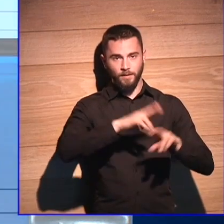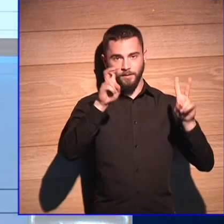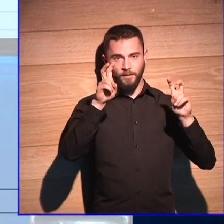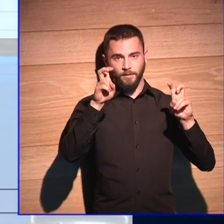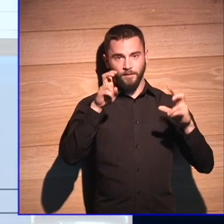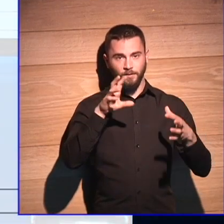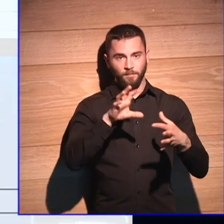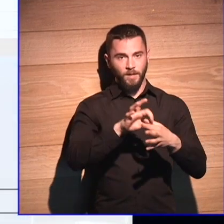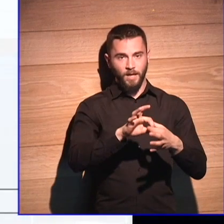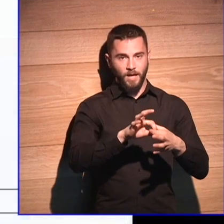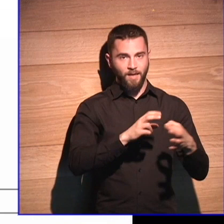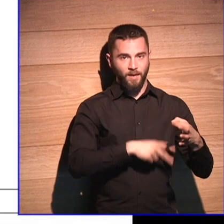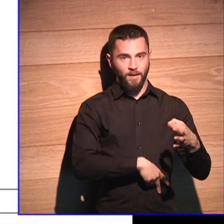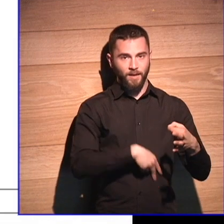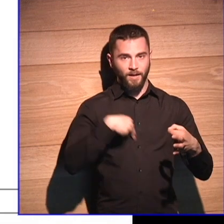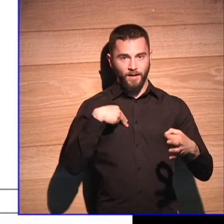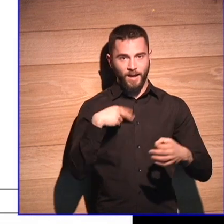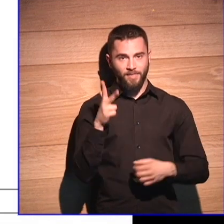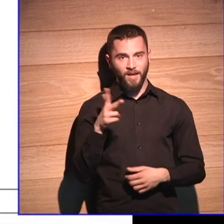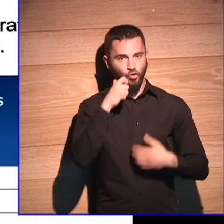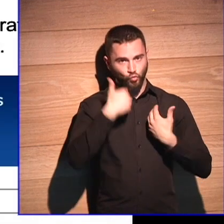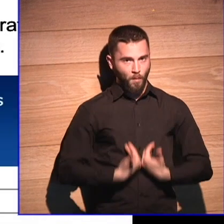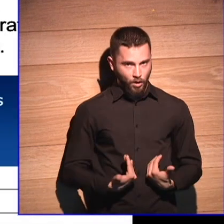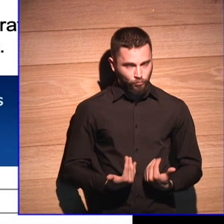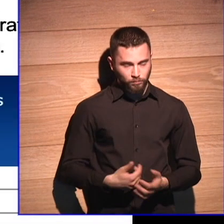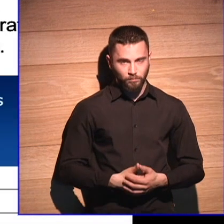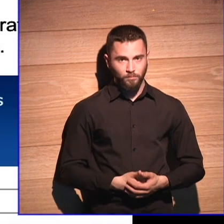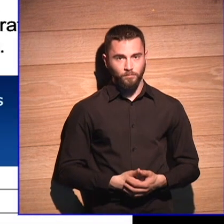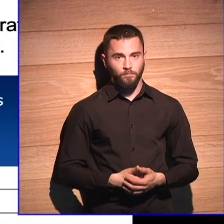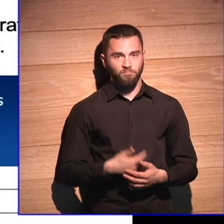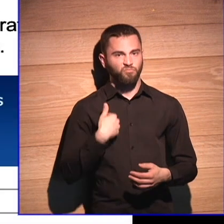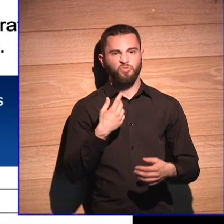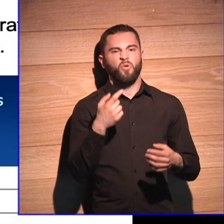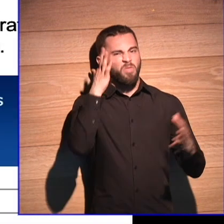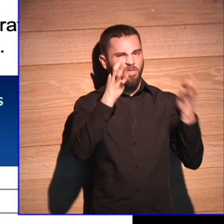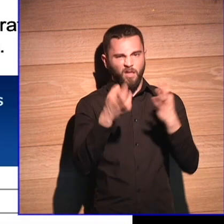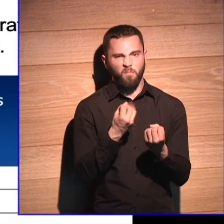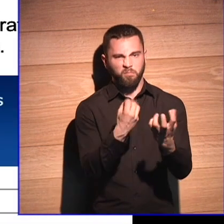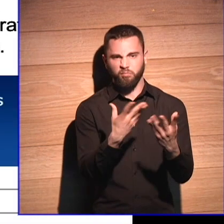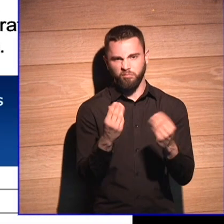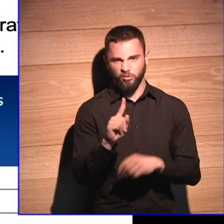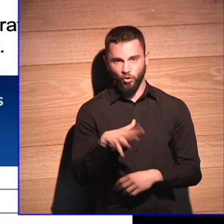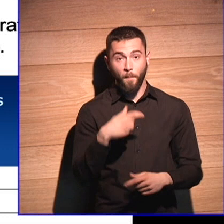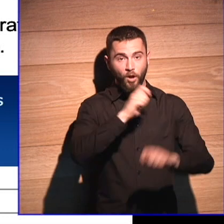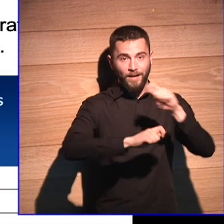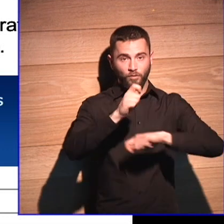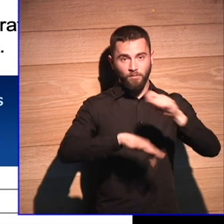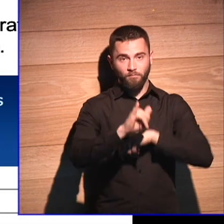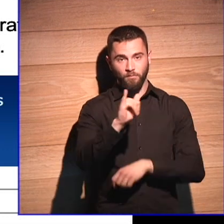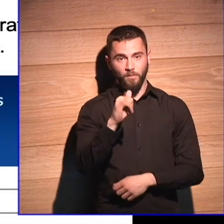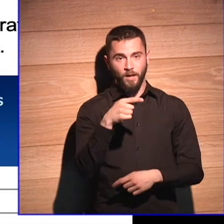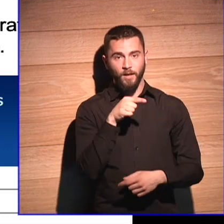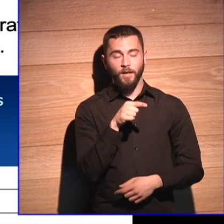los principios generales de los derechos humanos. No voy a entrar mucho en detalle, pero hay una asociación, la